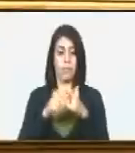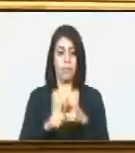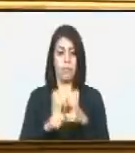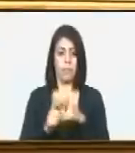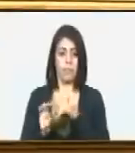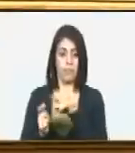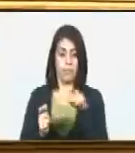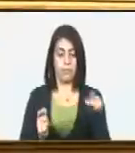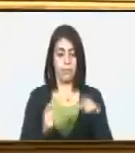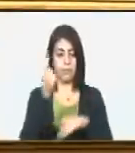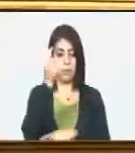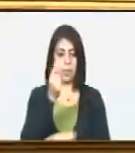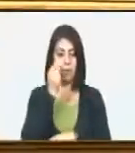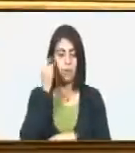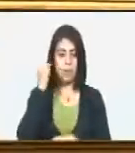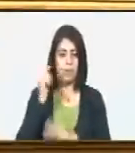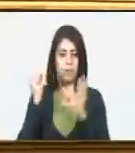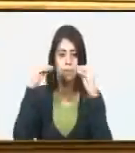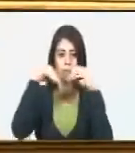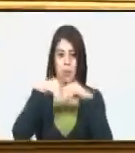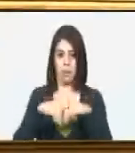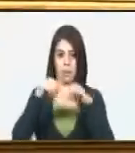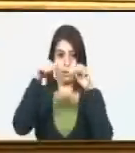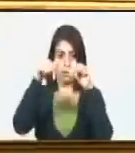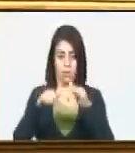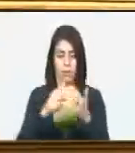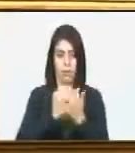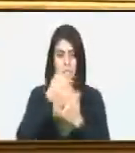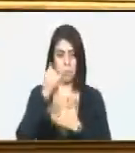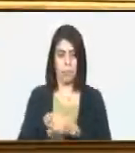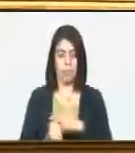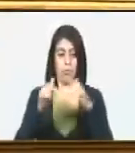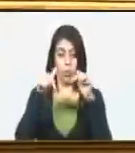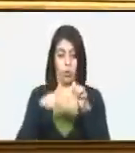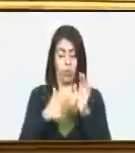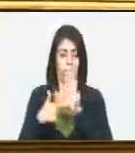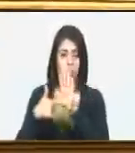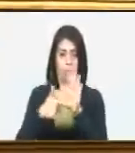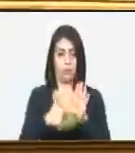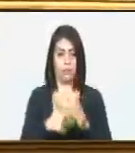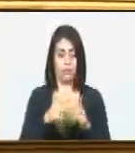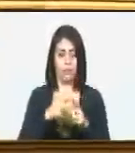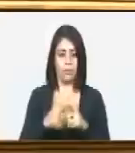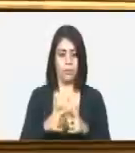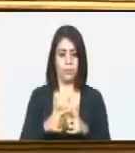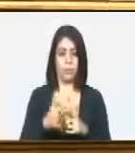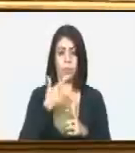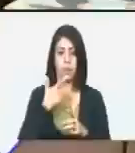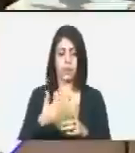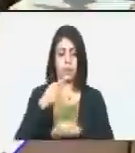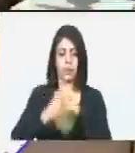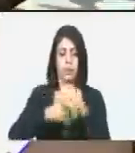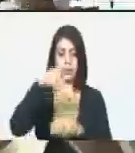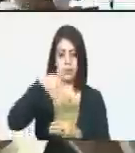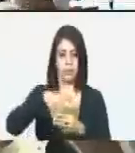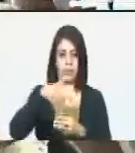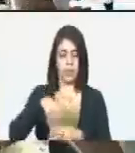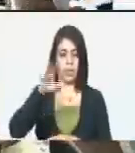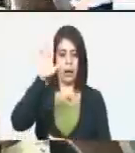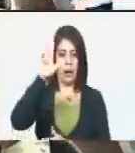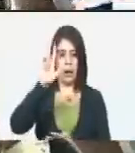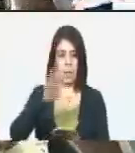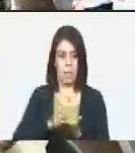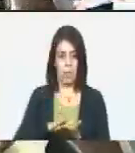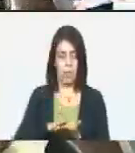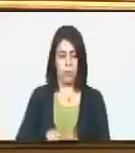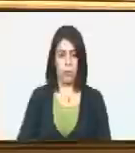diputadas y diputados que estén de acuerdo con el proyecto de orden del día presentado, sírvanse a manifestar con la señal de costumbre, queda aprobado.